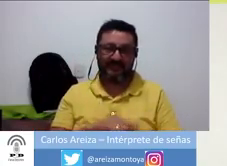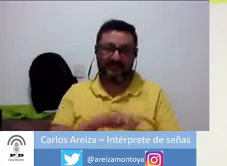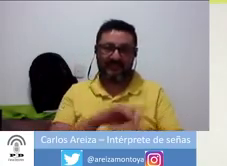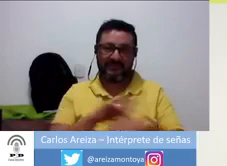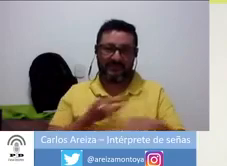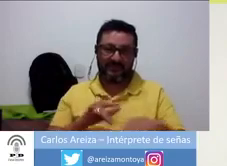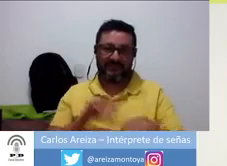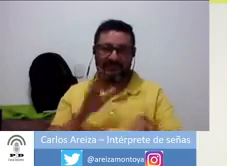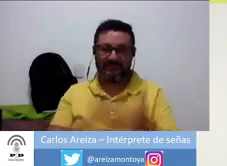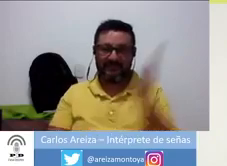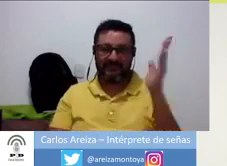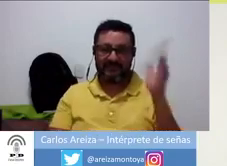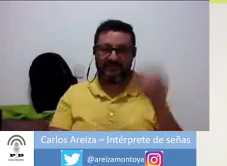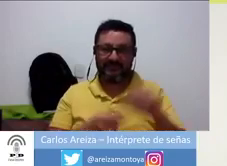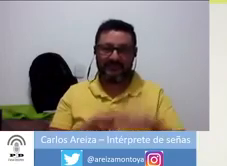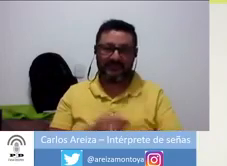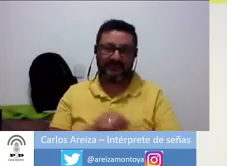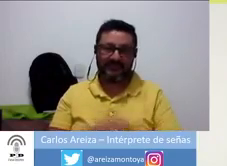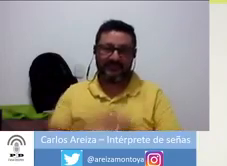última hora de clase.